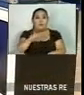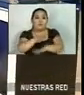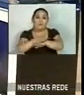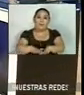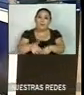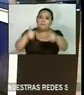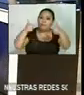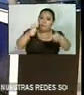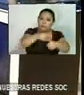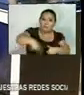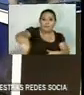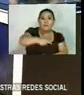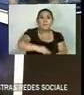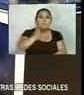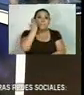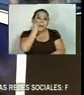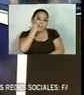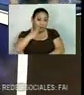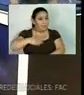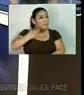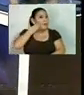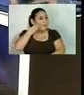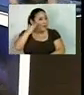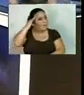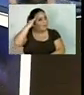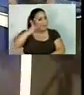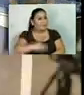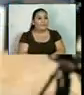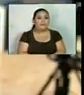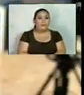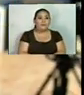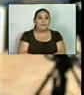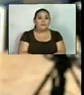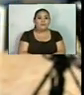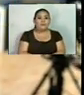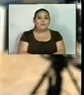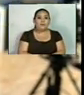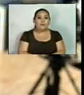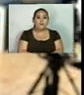fin de semana para todas las mamás saludos a la mía también gracias